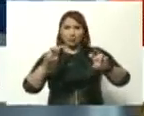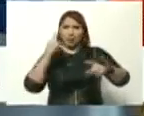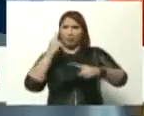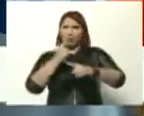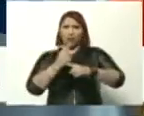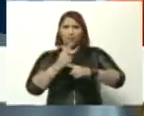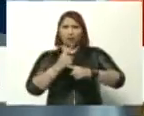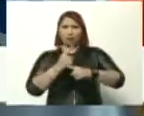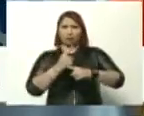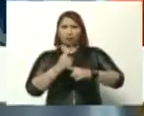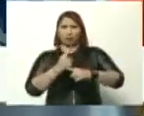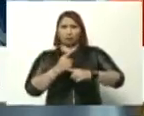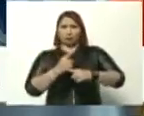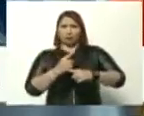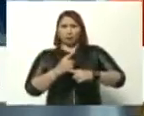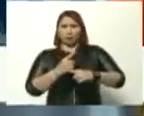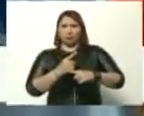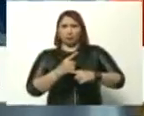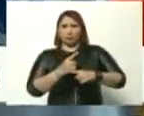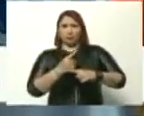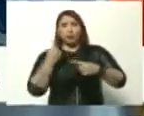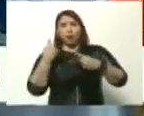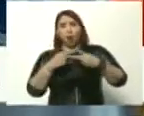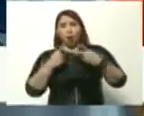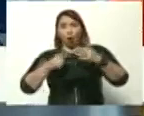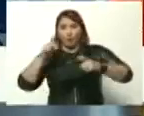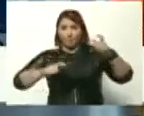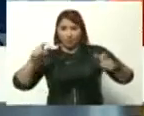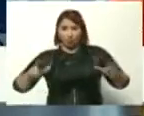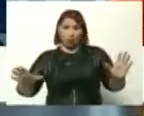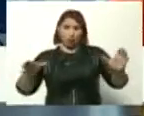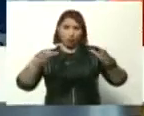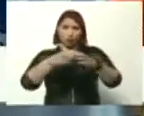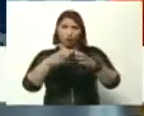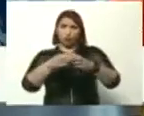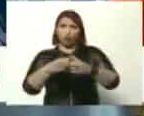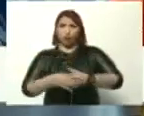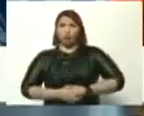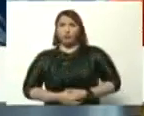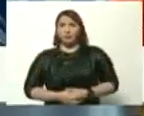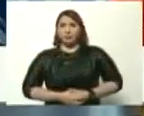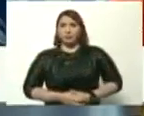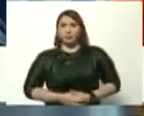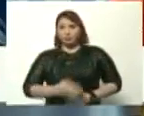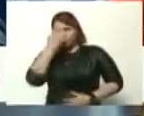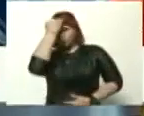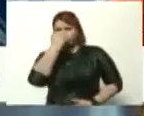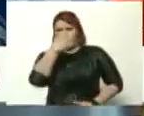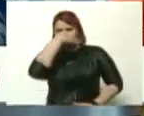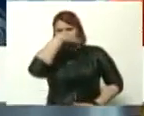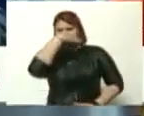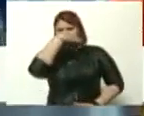con el paradero de otros miembros de esta banda de delincuencia organizada.